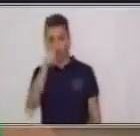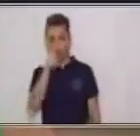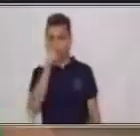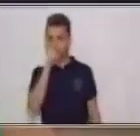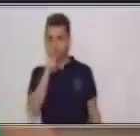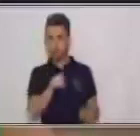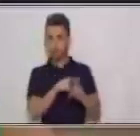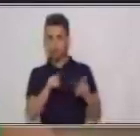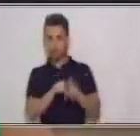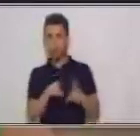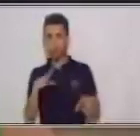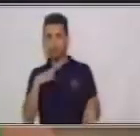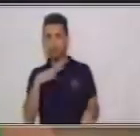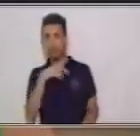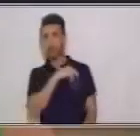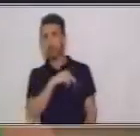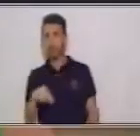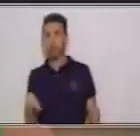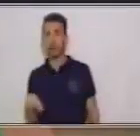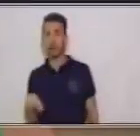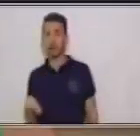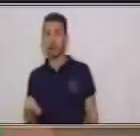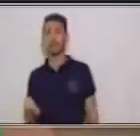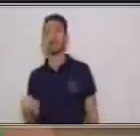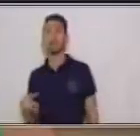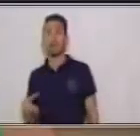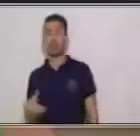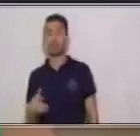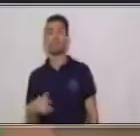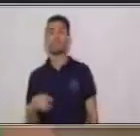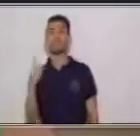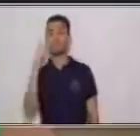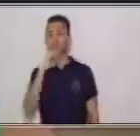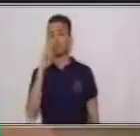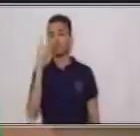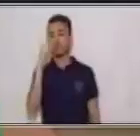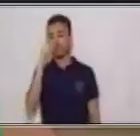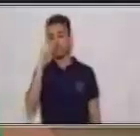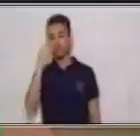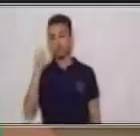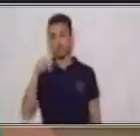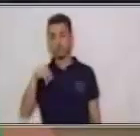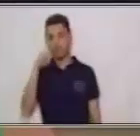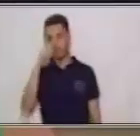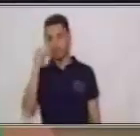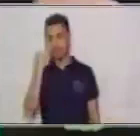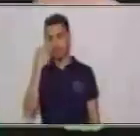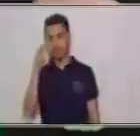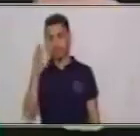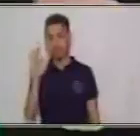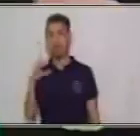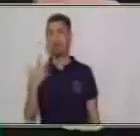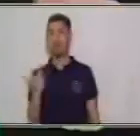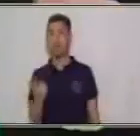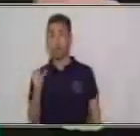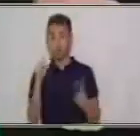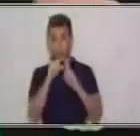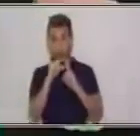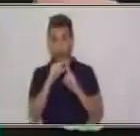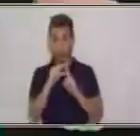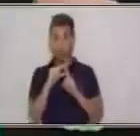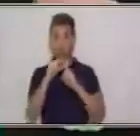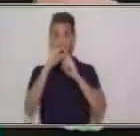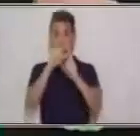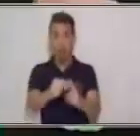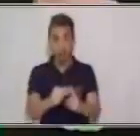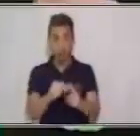nombre. Entonces, podemos decir que el sustantivo es una palabra que nombra o define o